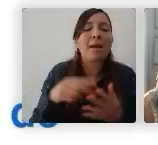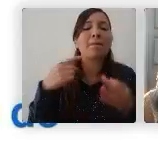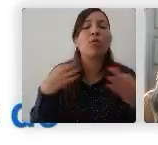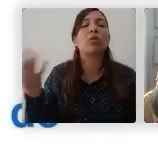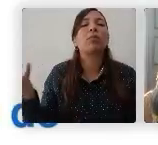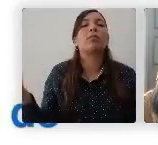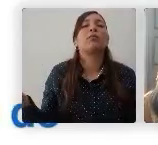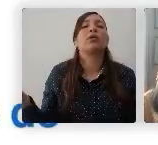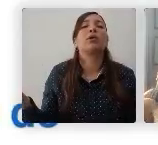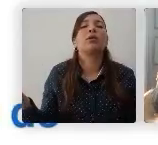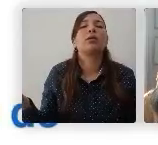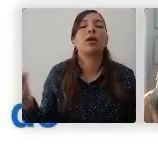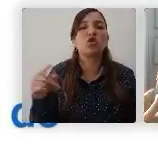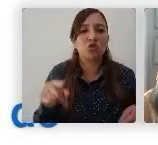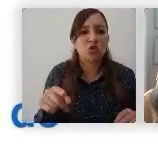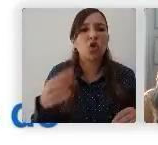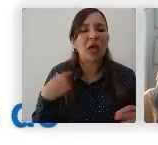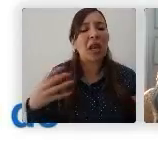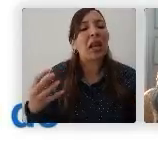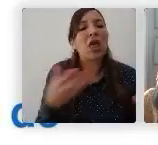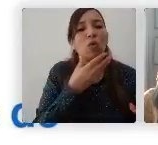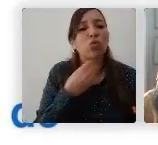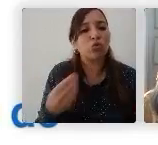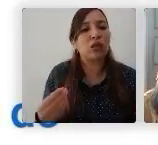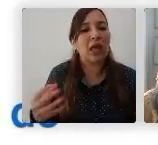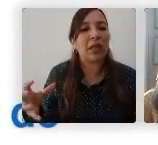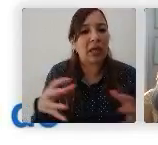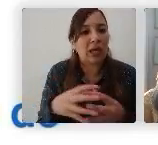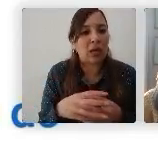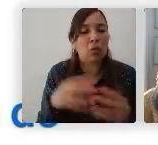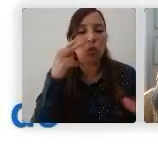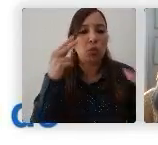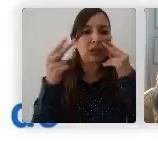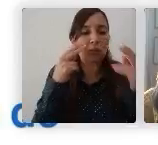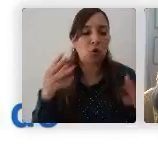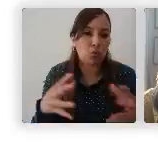que podría muy bien encajar con las actividades de turismo comunitario